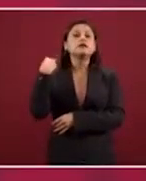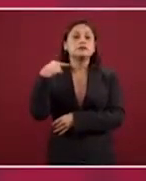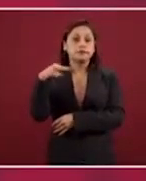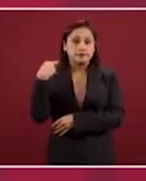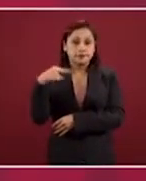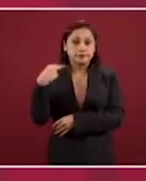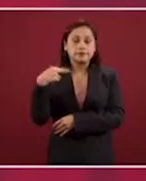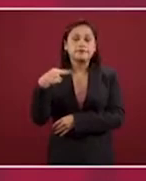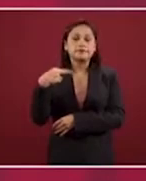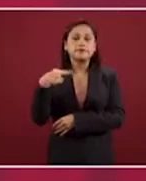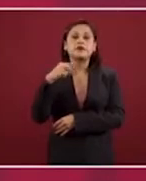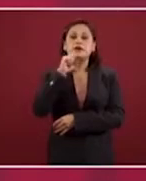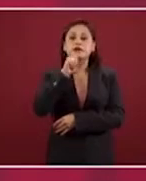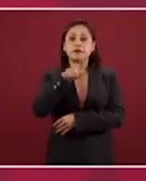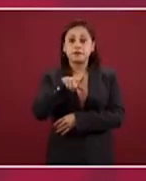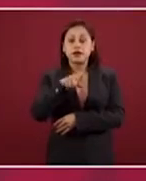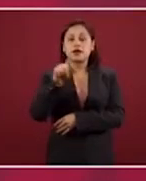Hidalgotitlán,